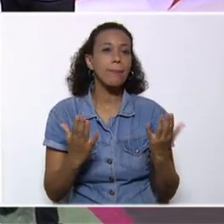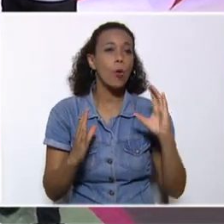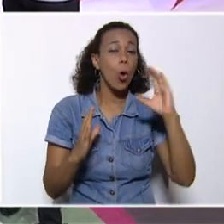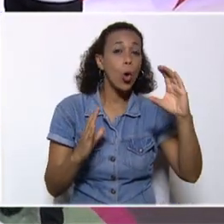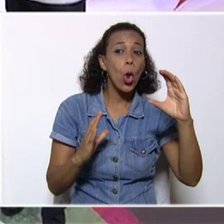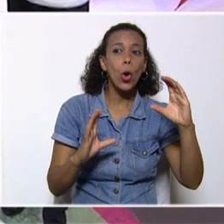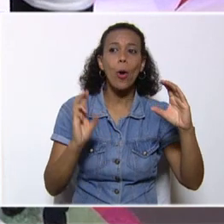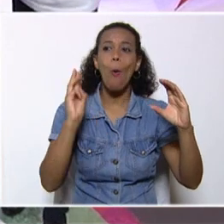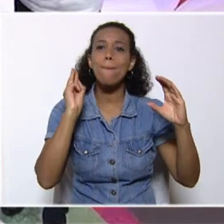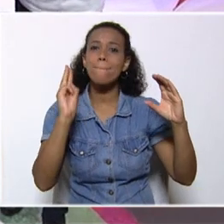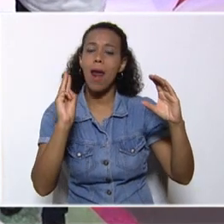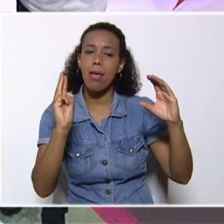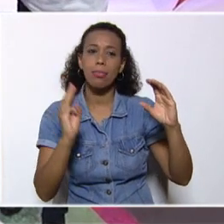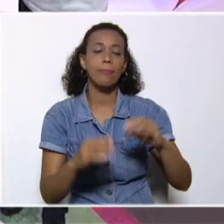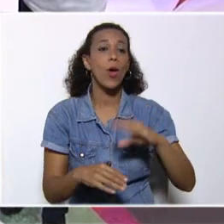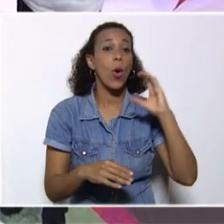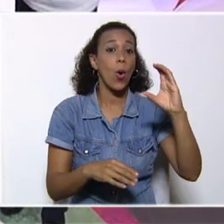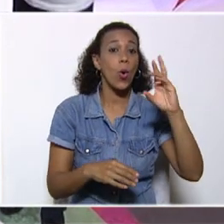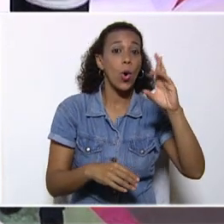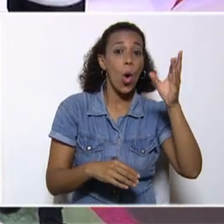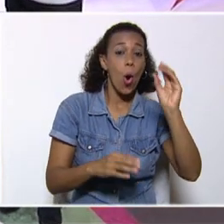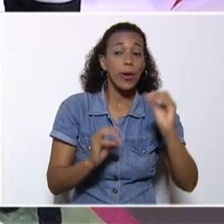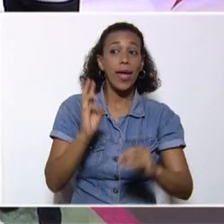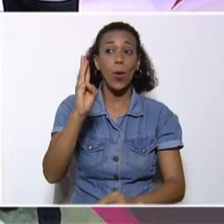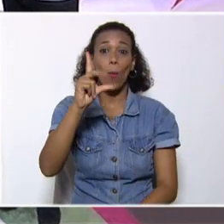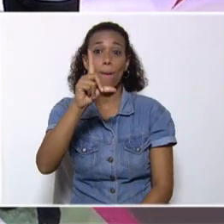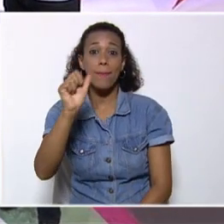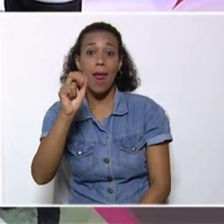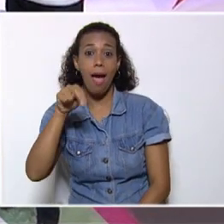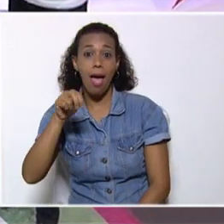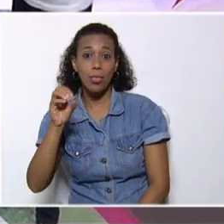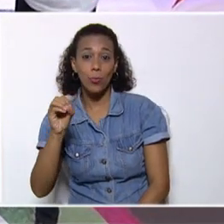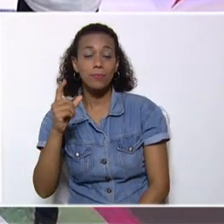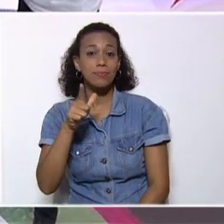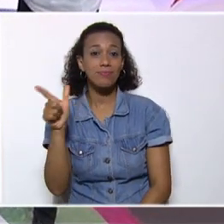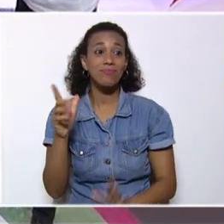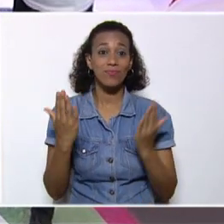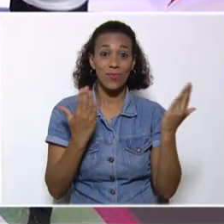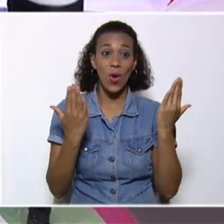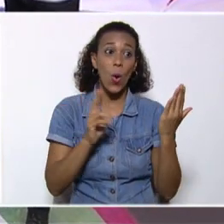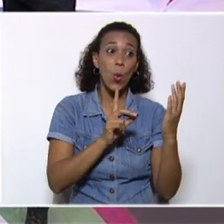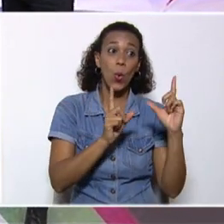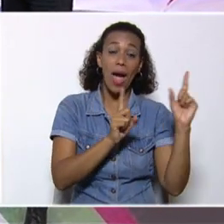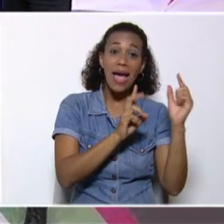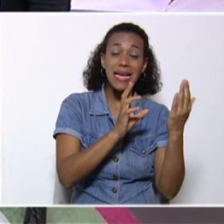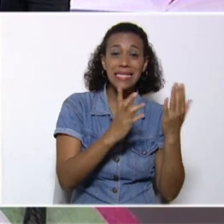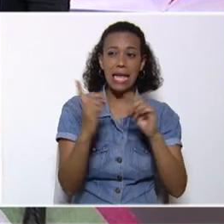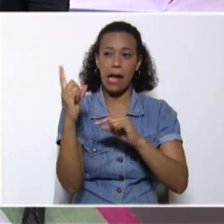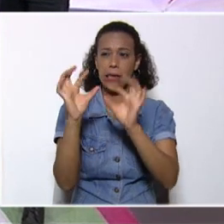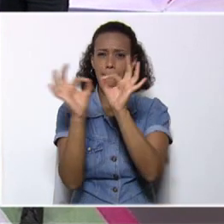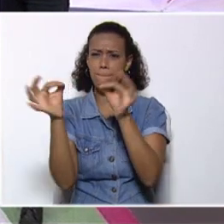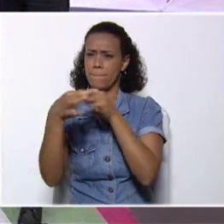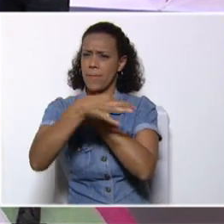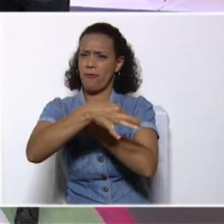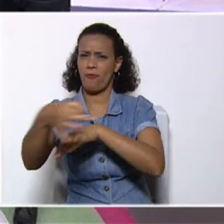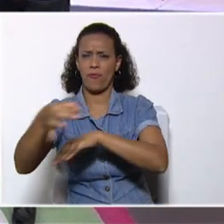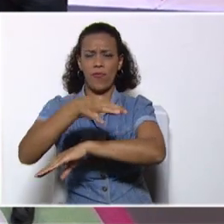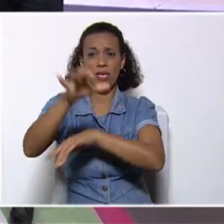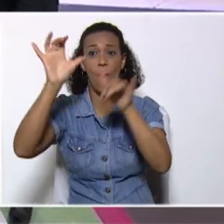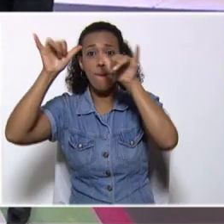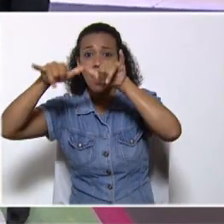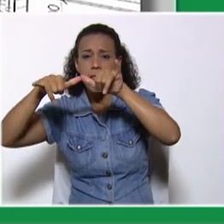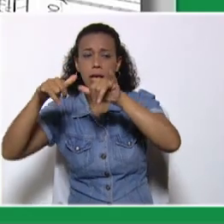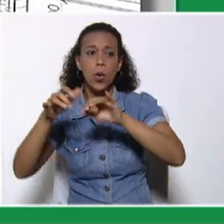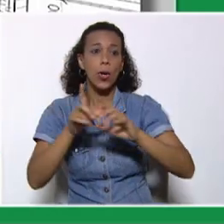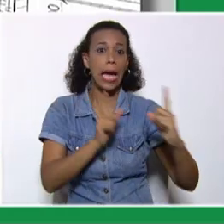es un croquis y un plano. Y una de esas grandes diferencias es que en uno utilizamos escalas y medidas exactas y en